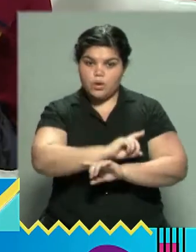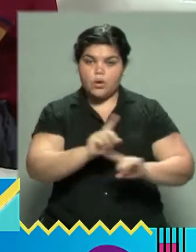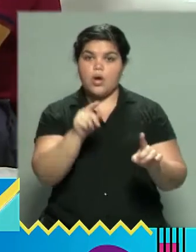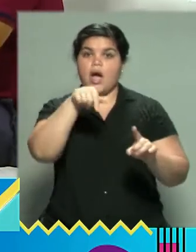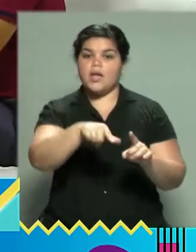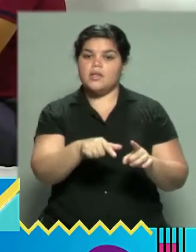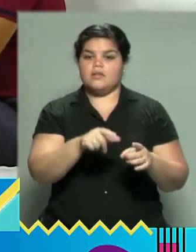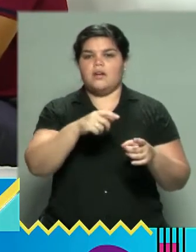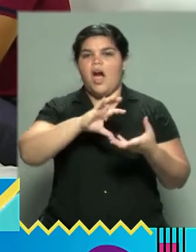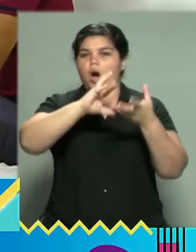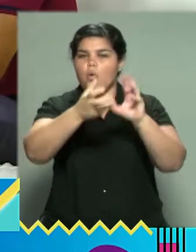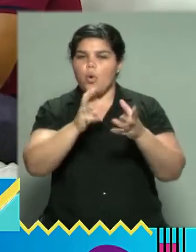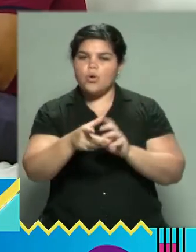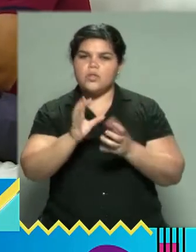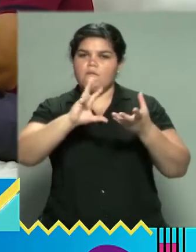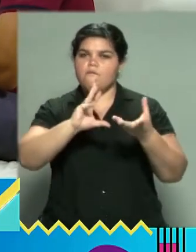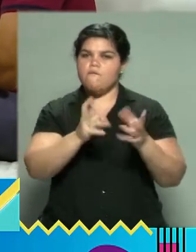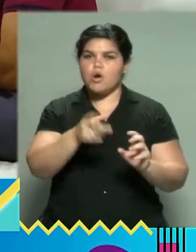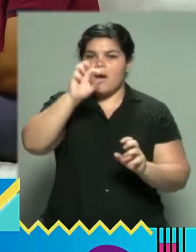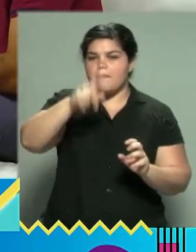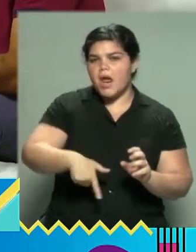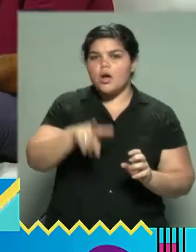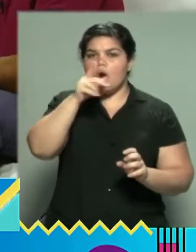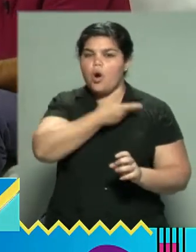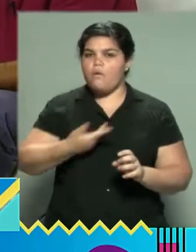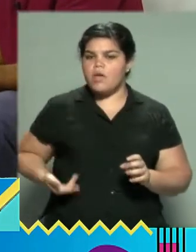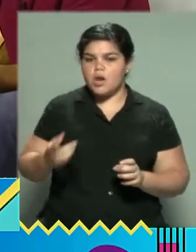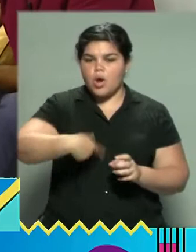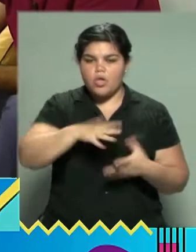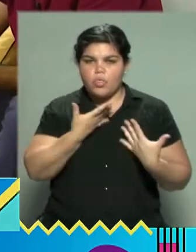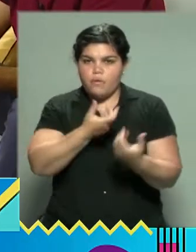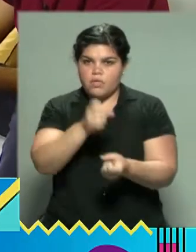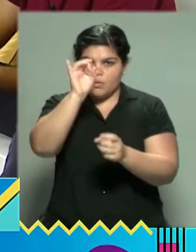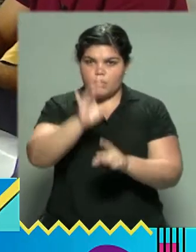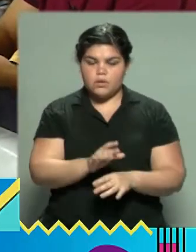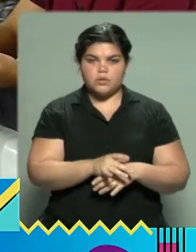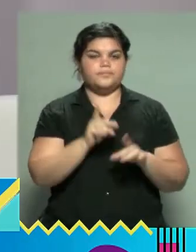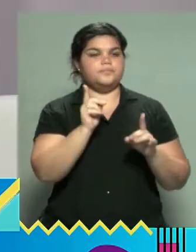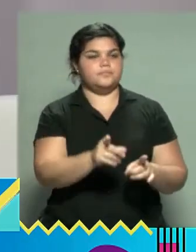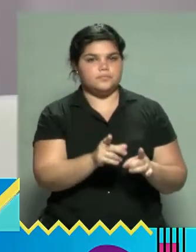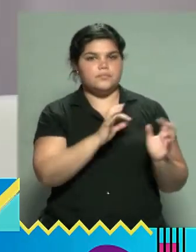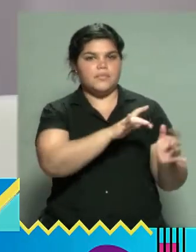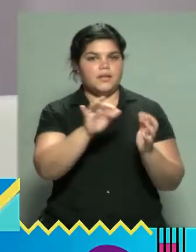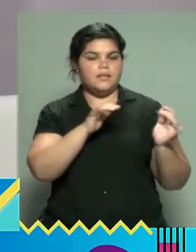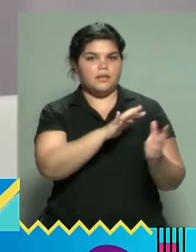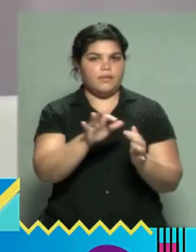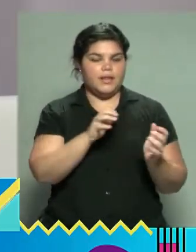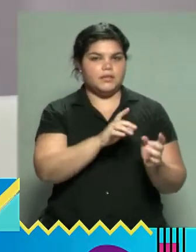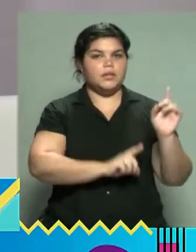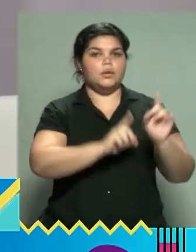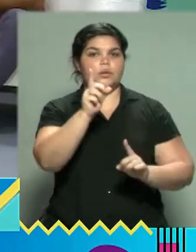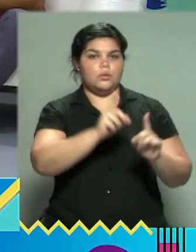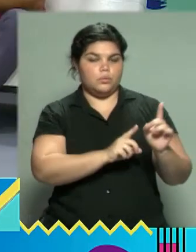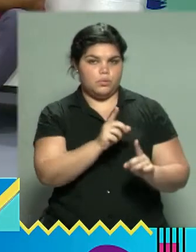ajuste y las políticas que está llevando adelante el gobierno. Entonces, también me parece que en el debate también entra el tema de la discusión del